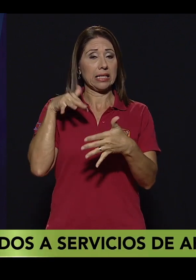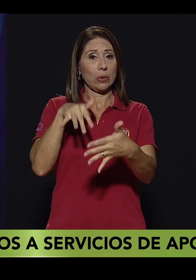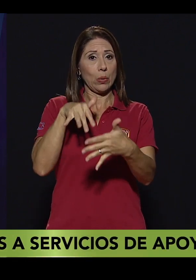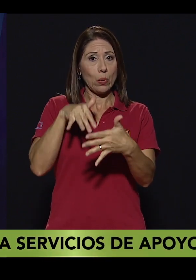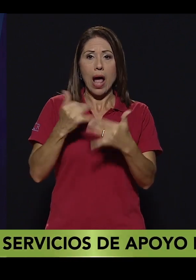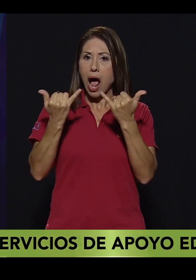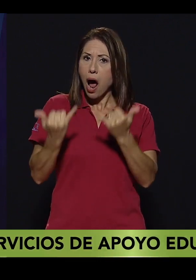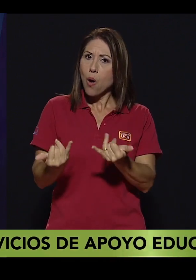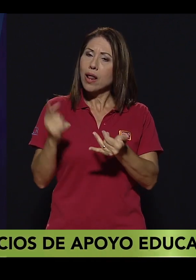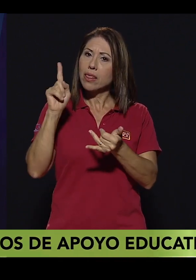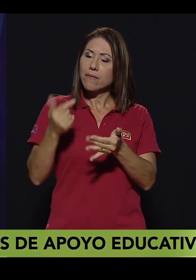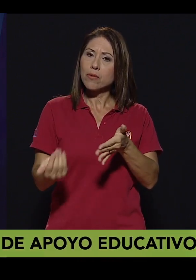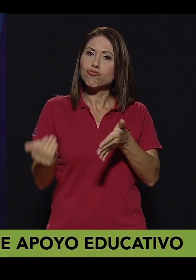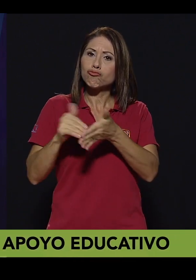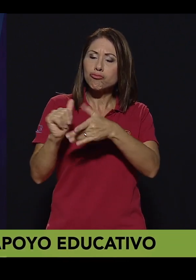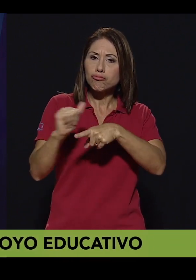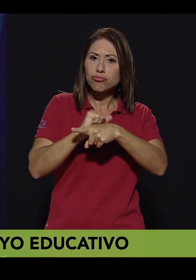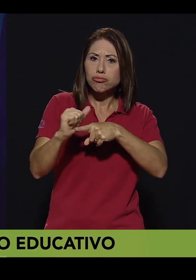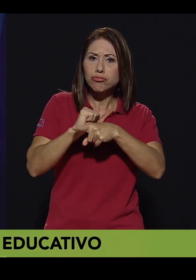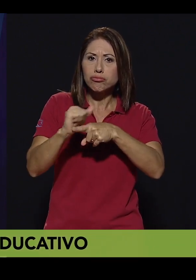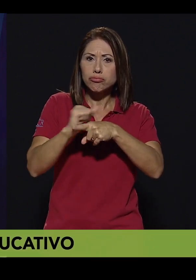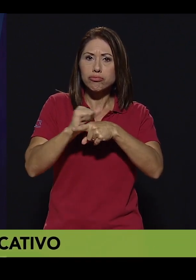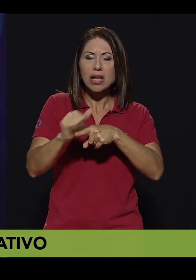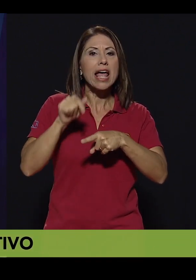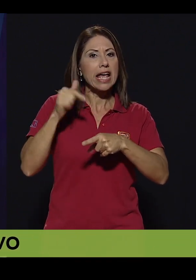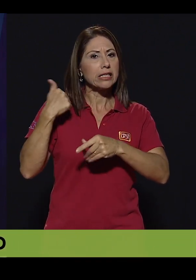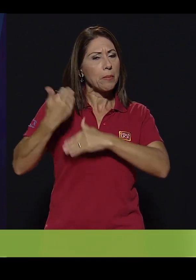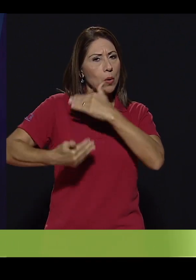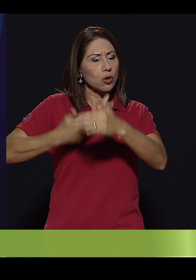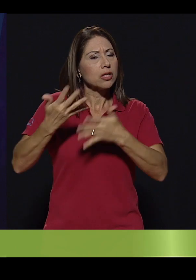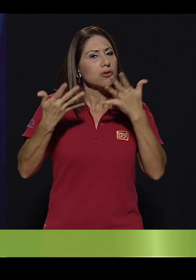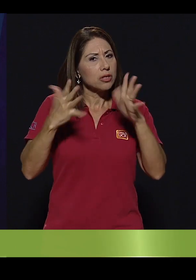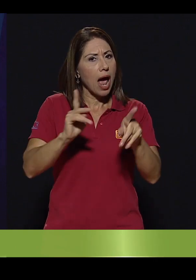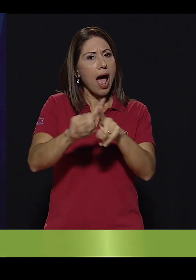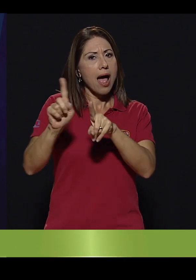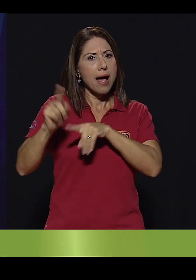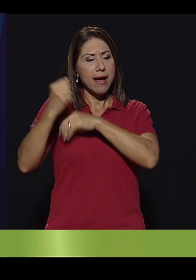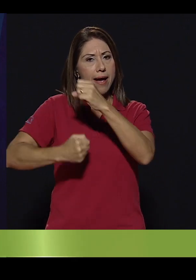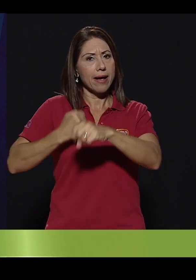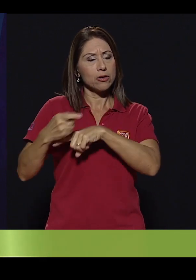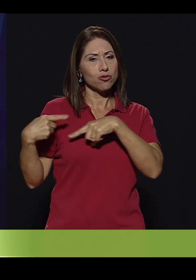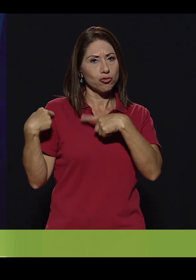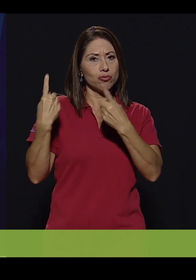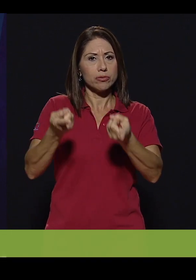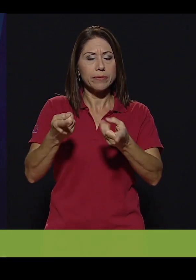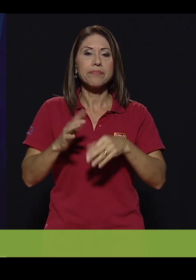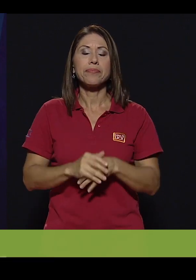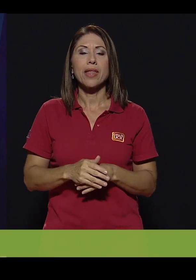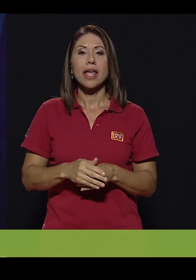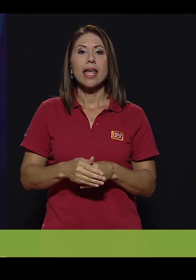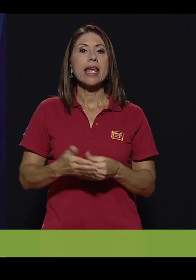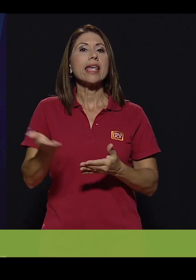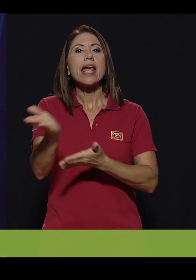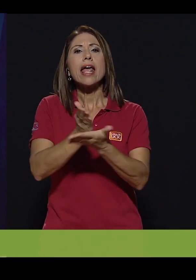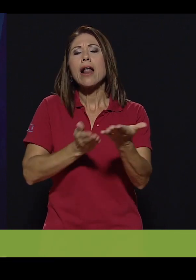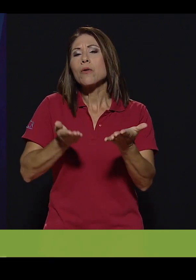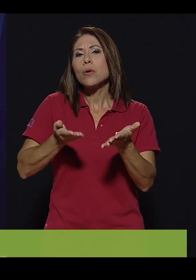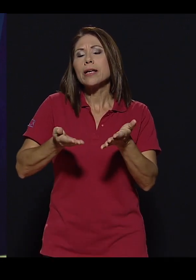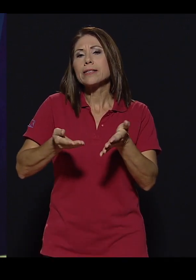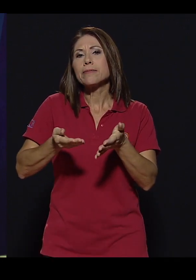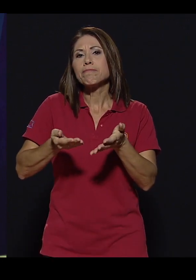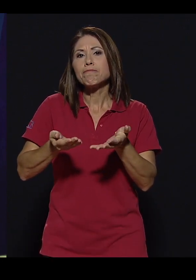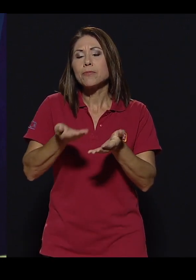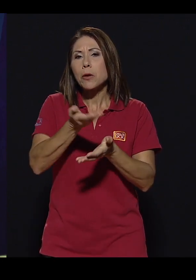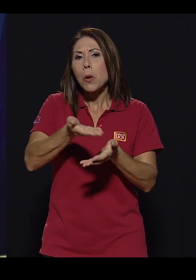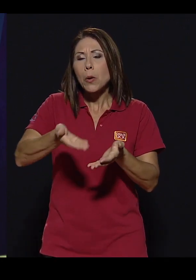hay que capacitar la verdad y que ese proceso se viene haciendo hace varios años y en algunos aspectos implica